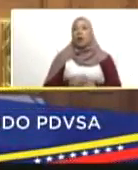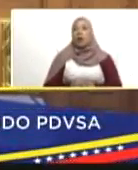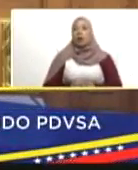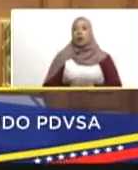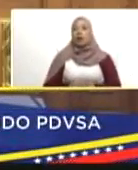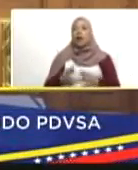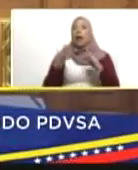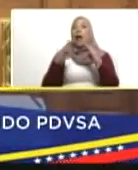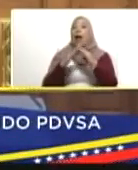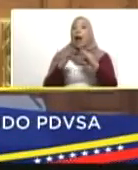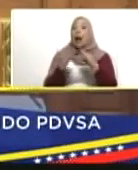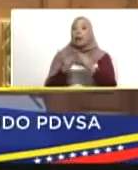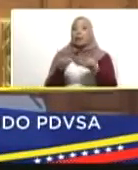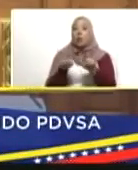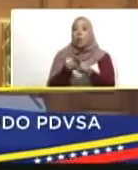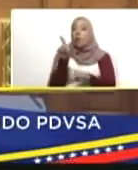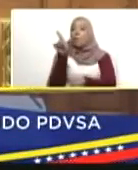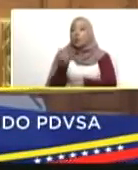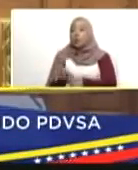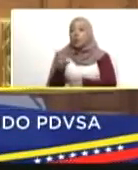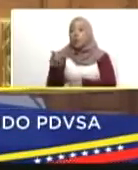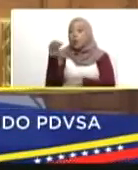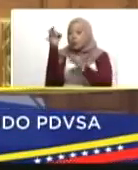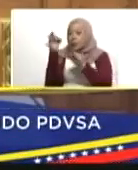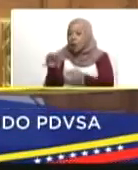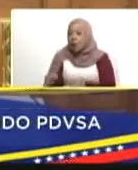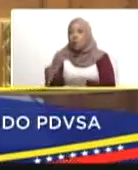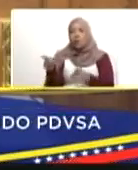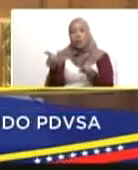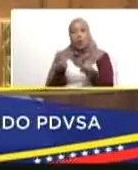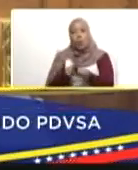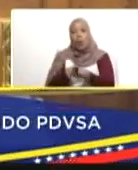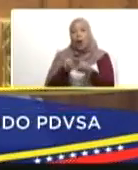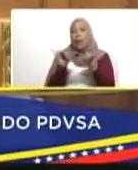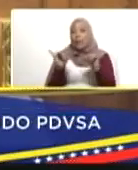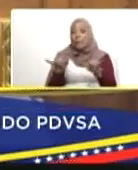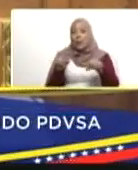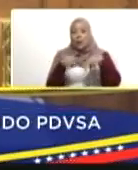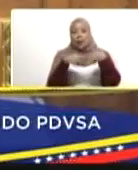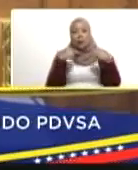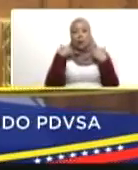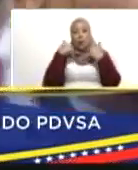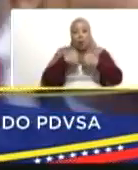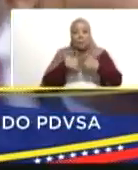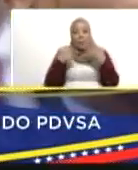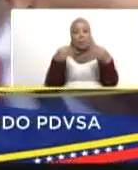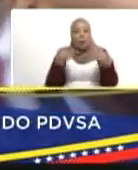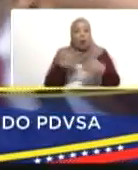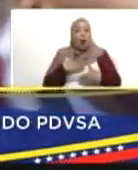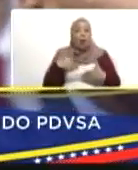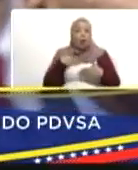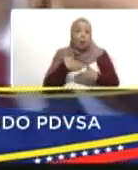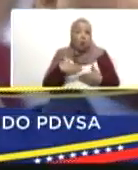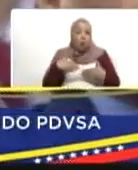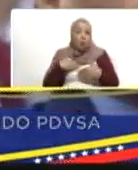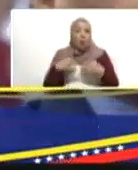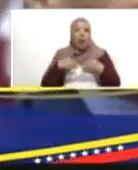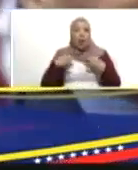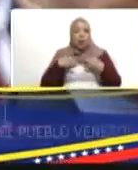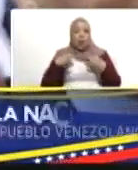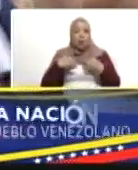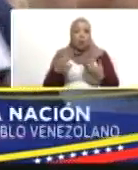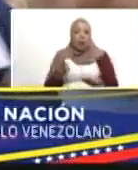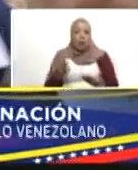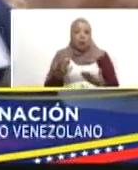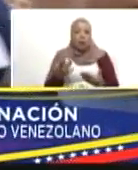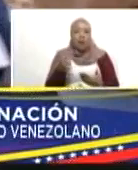Castro soteldo en su casa estoy seguro Gan en chores también y una franelita bueno el 2020 en